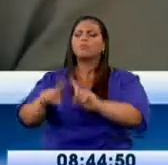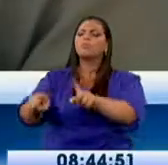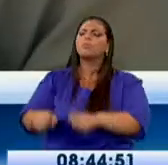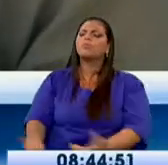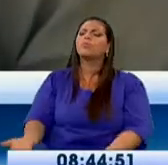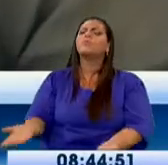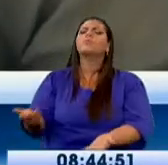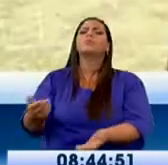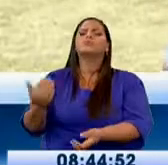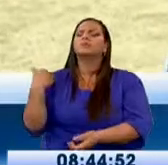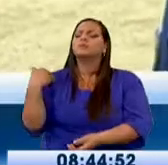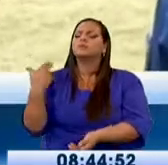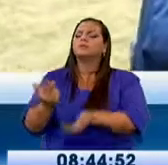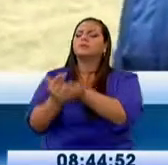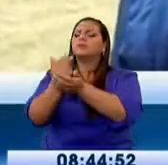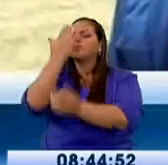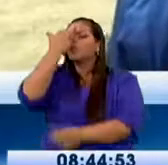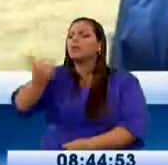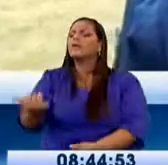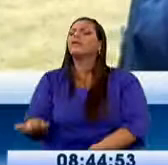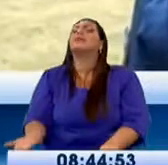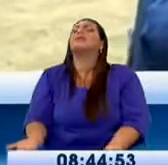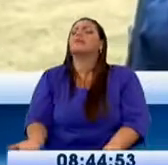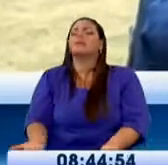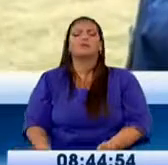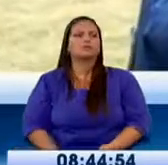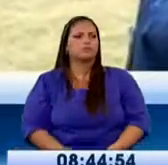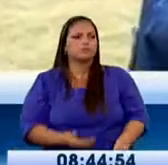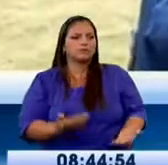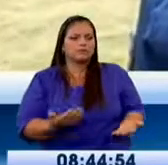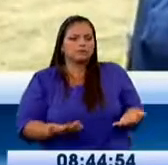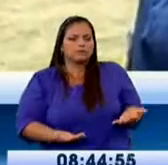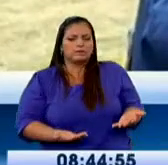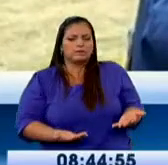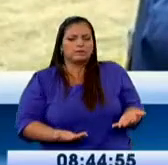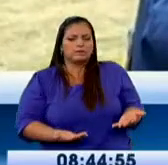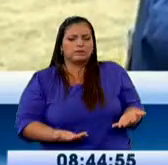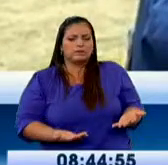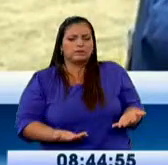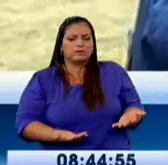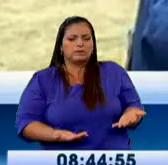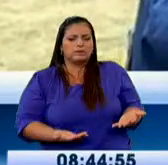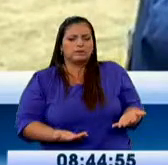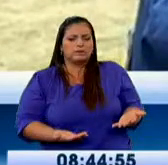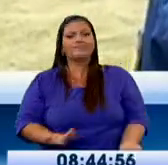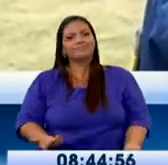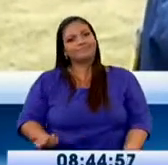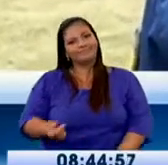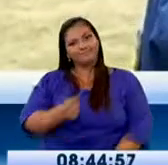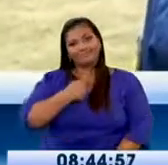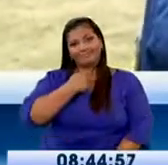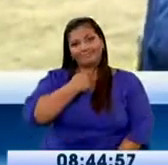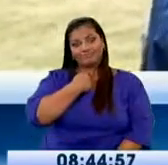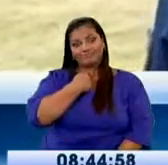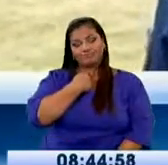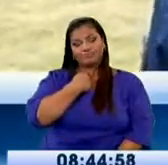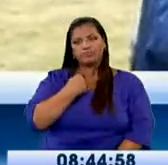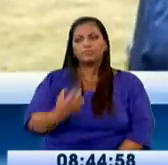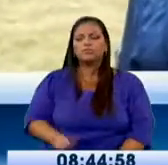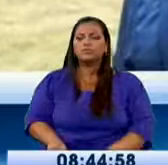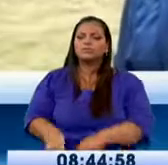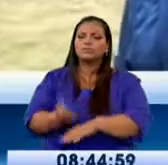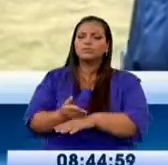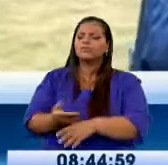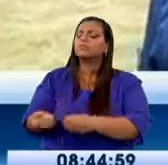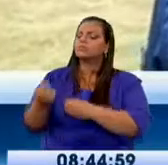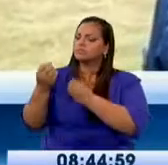arma. No dice nada, se encuentra en un momento un poco angustiado por la situación. Ya se le dio todas las garantías necesarias, no